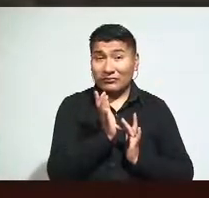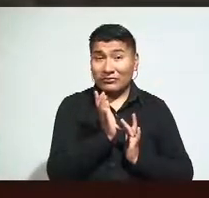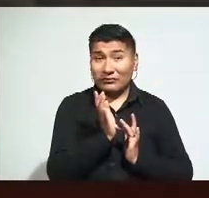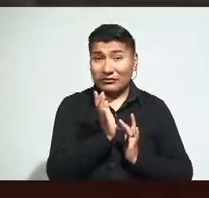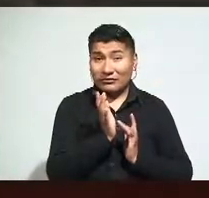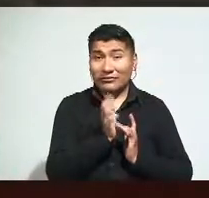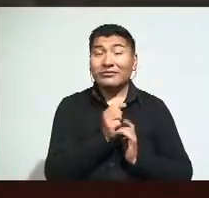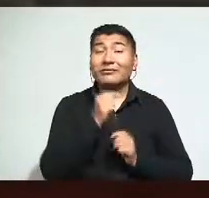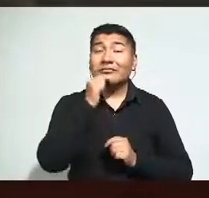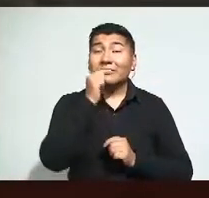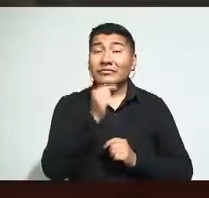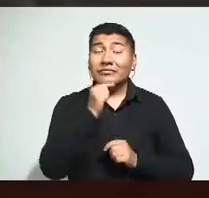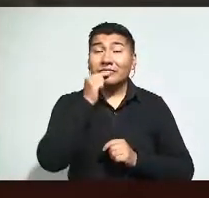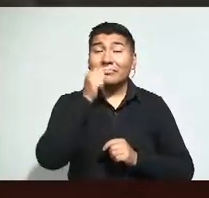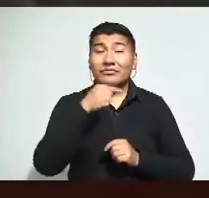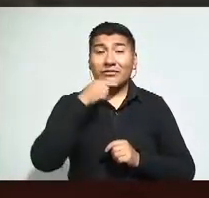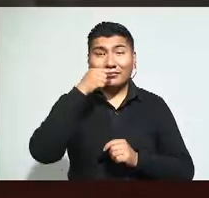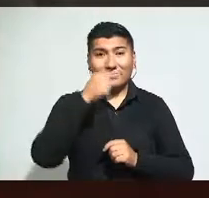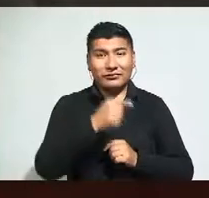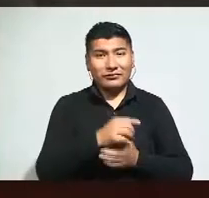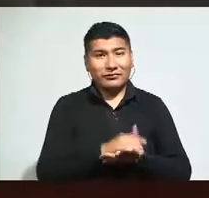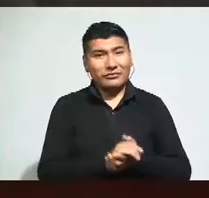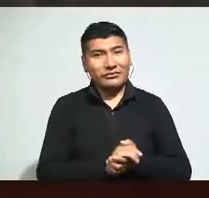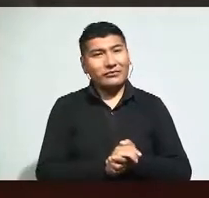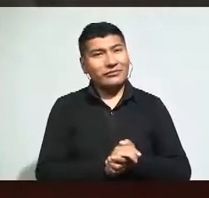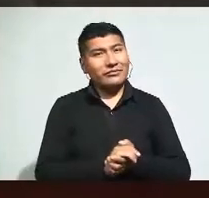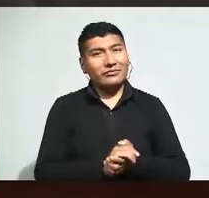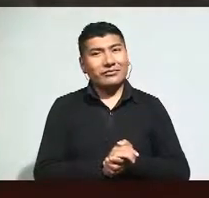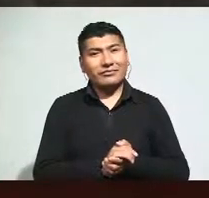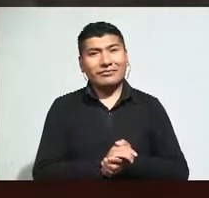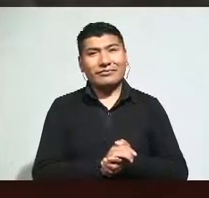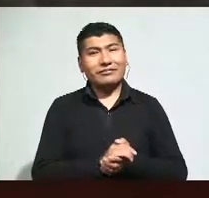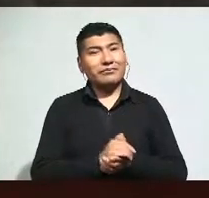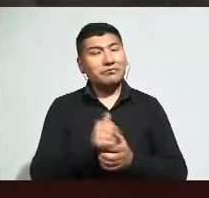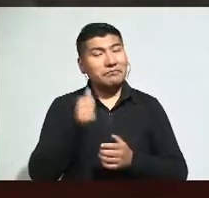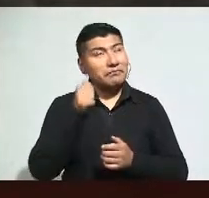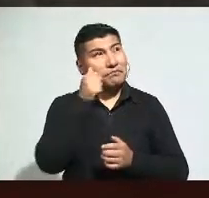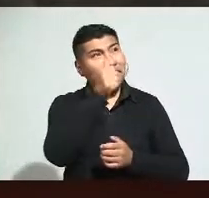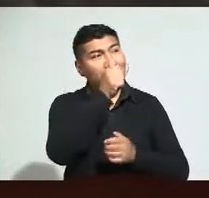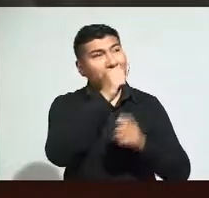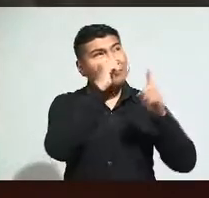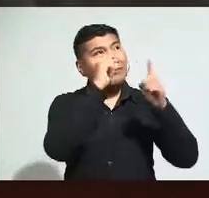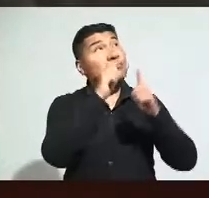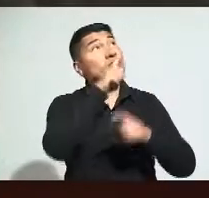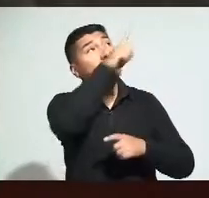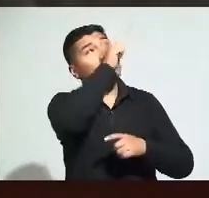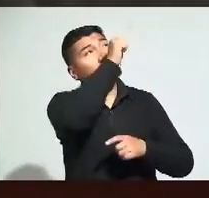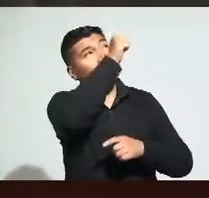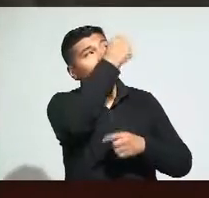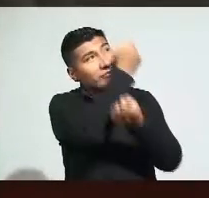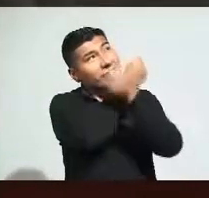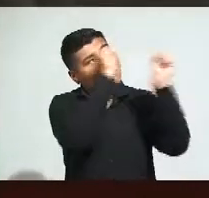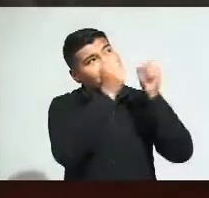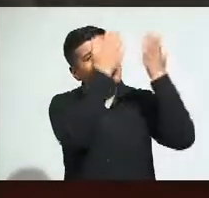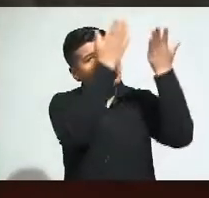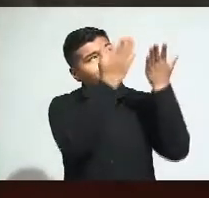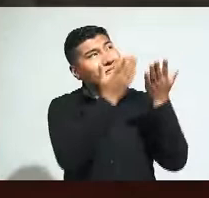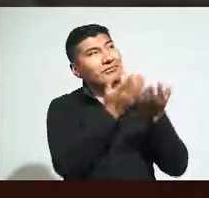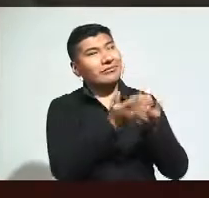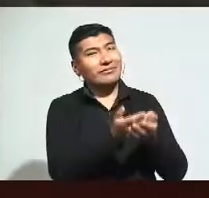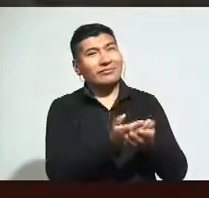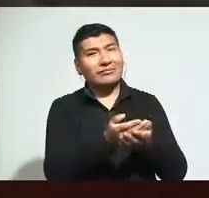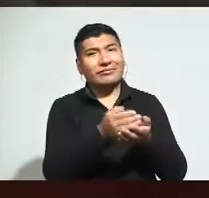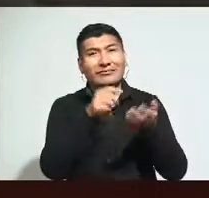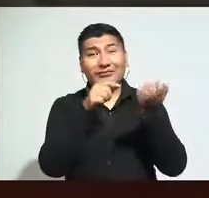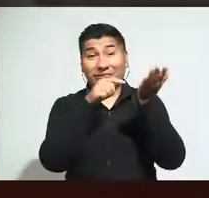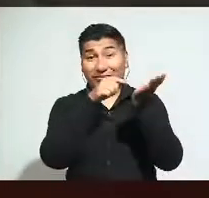decían la misma provocación salvaste a ti mismo es una